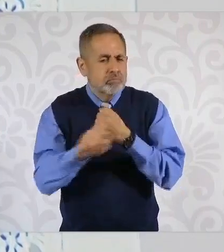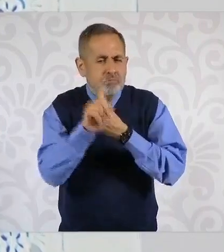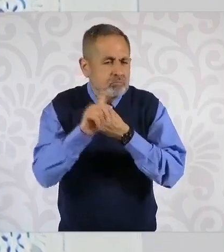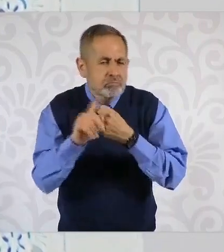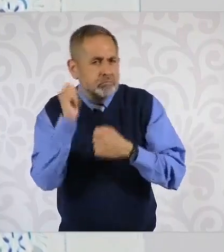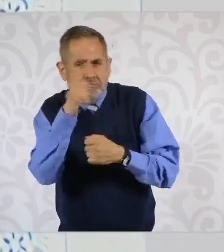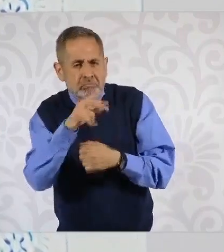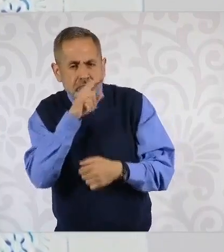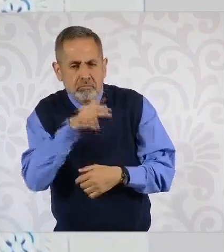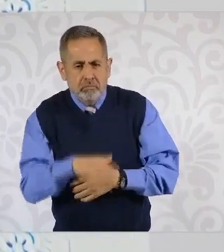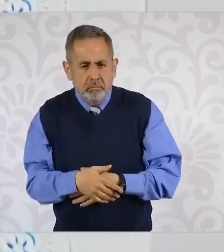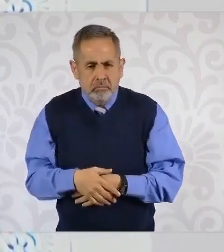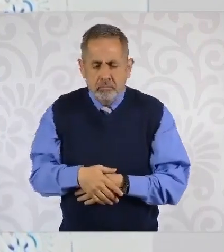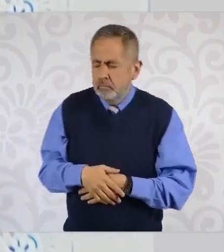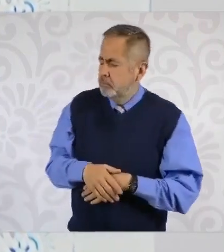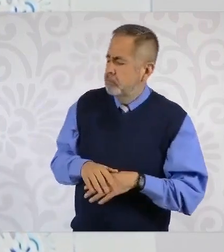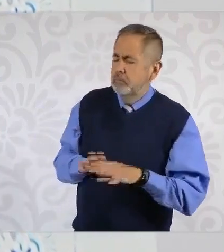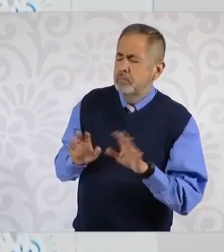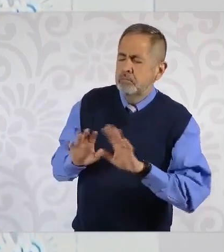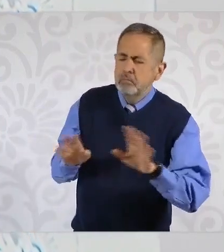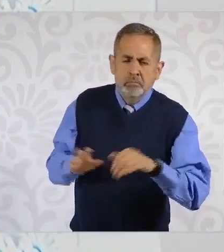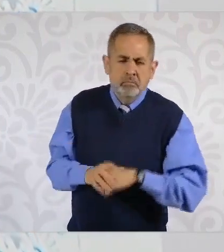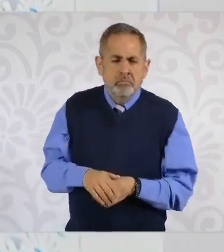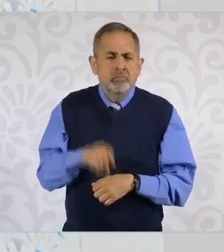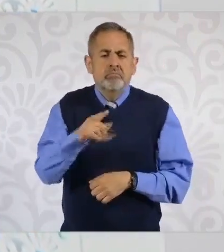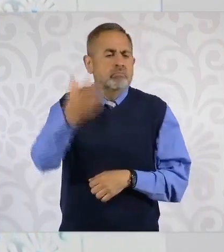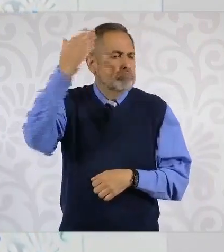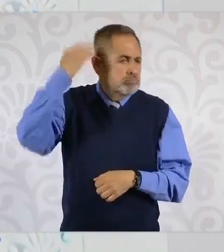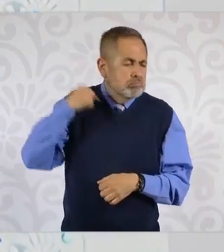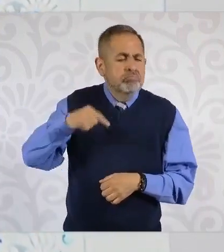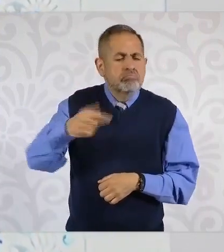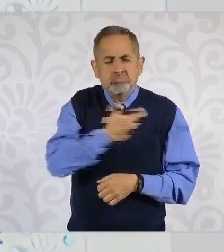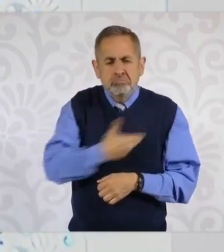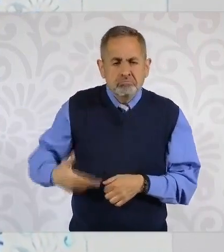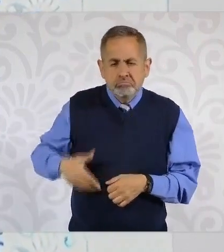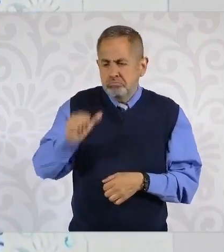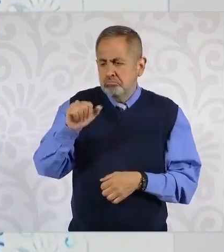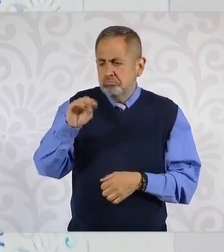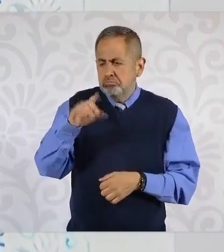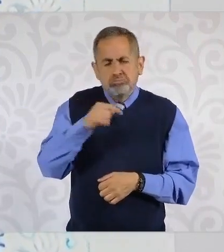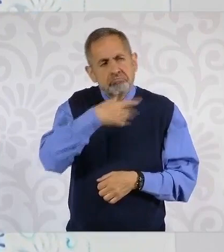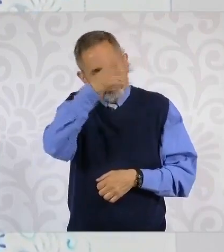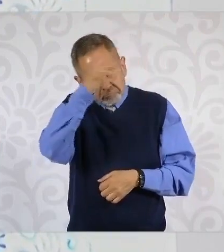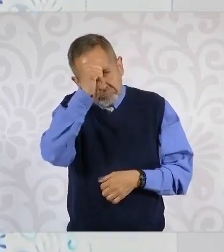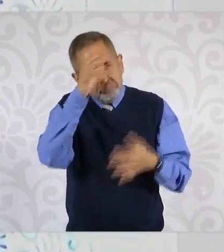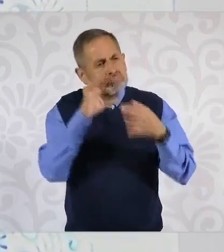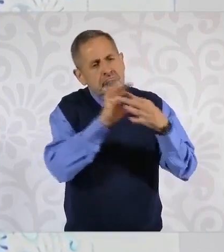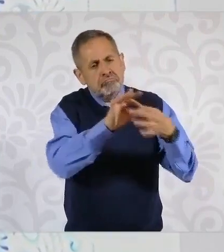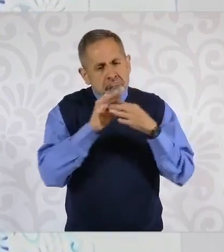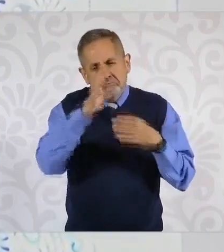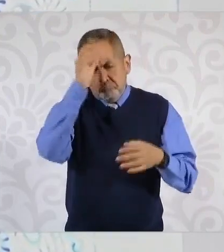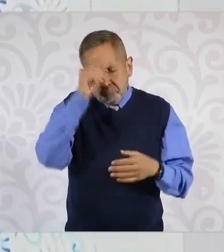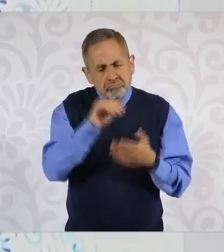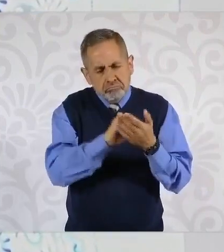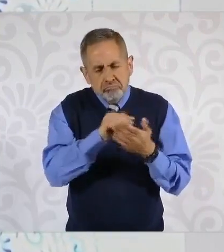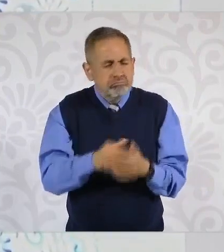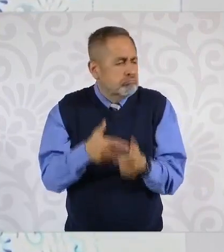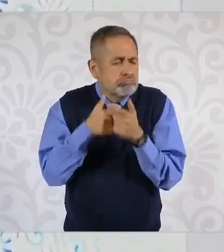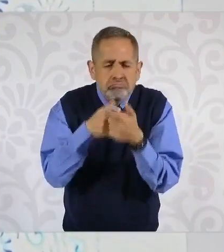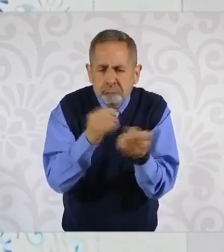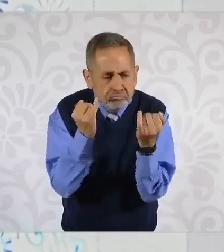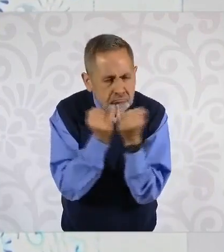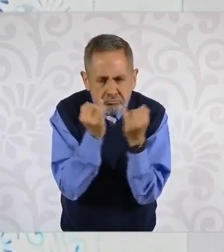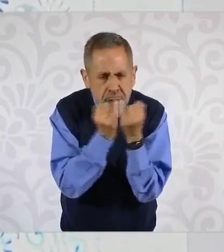Él tiene posiciones y con el presidente López Obrador hubo acuerdo en muchos temas y así va a ser.